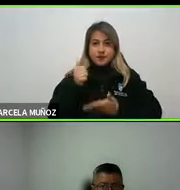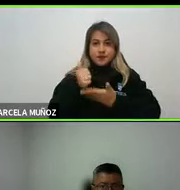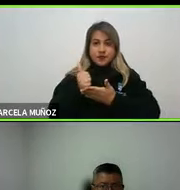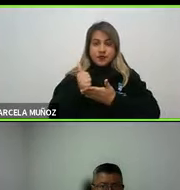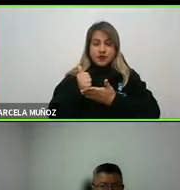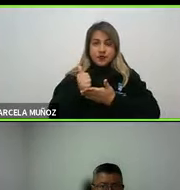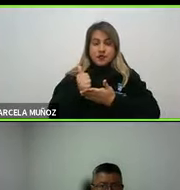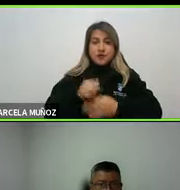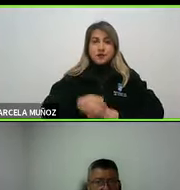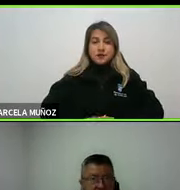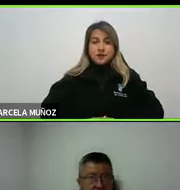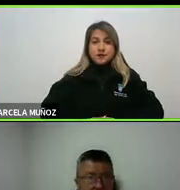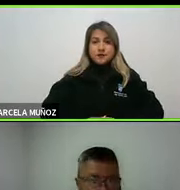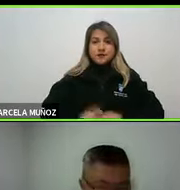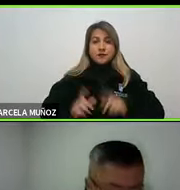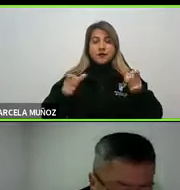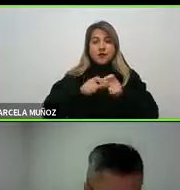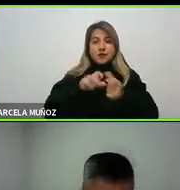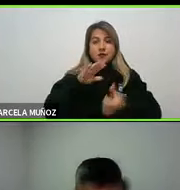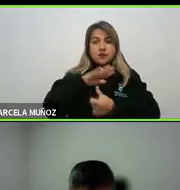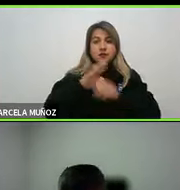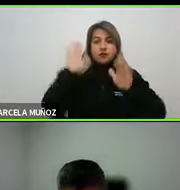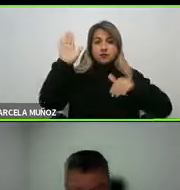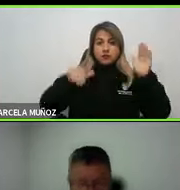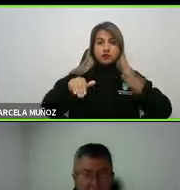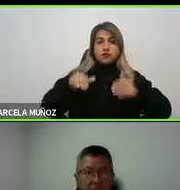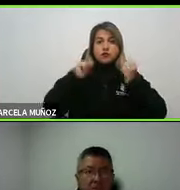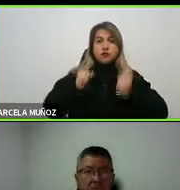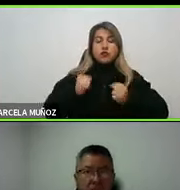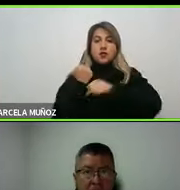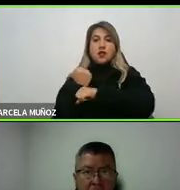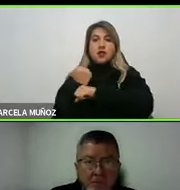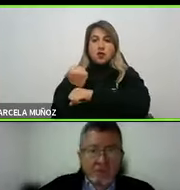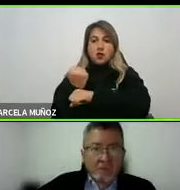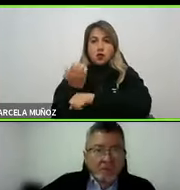este consejo es para ir en ayuda de ella. Carly.